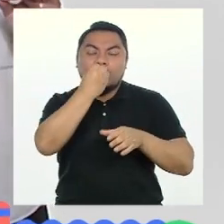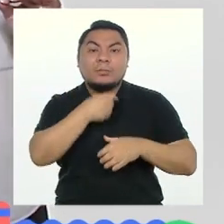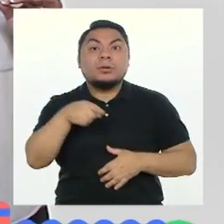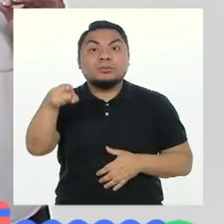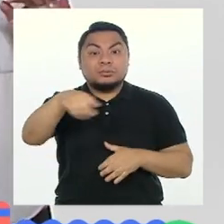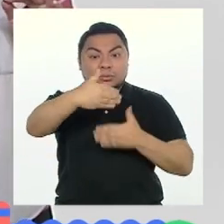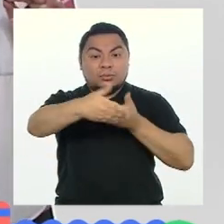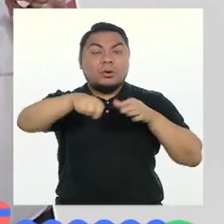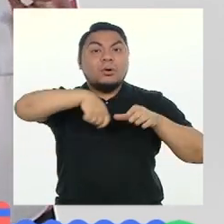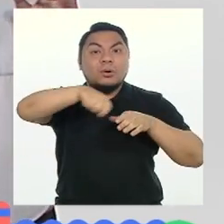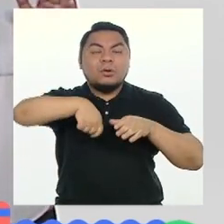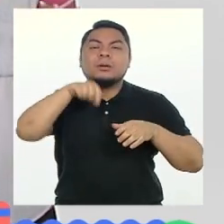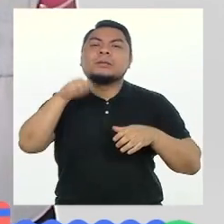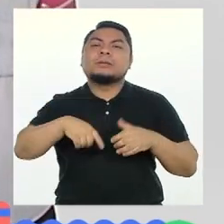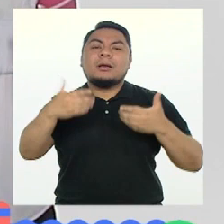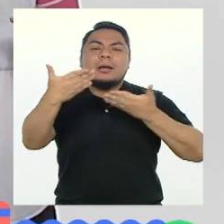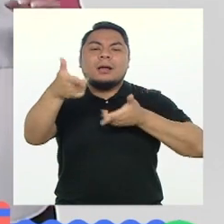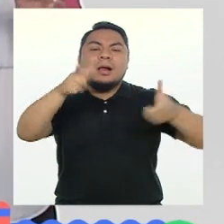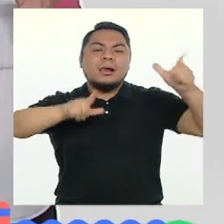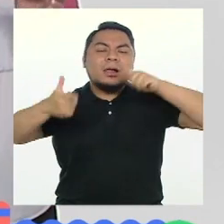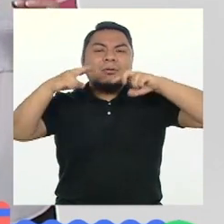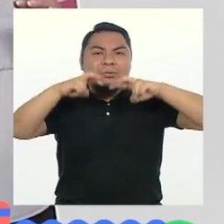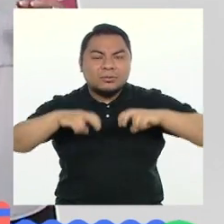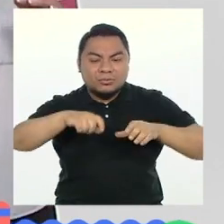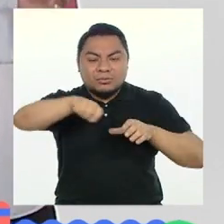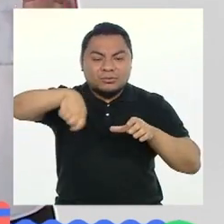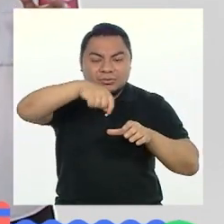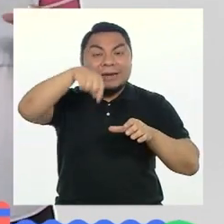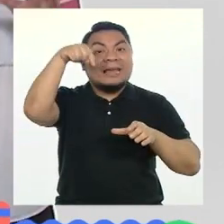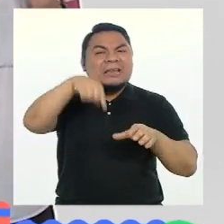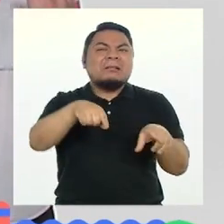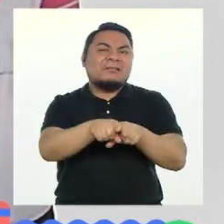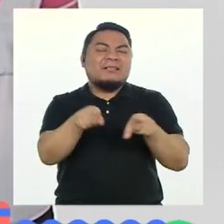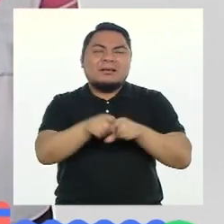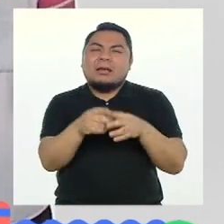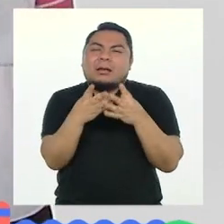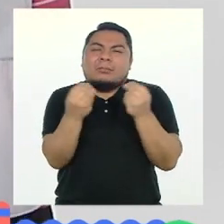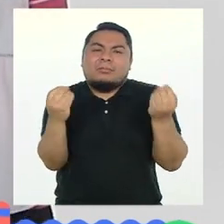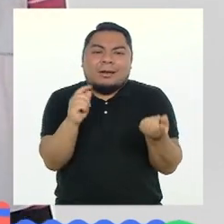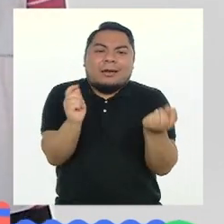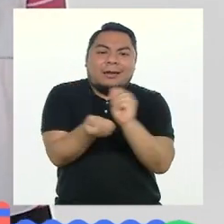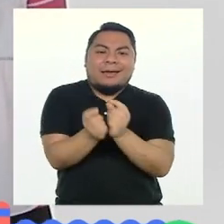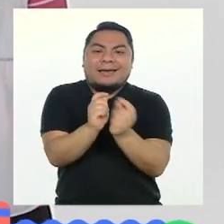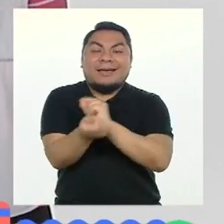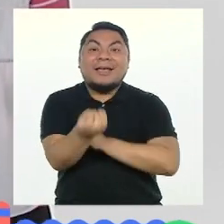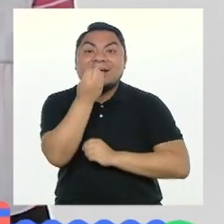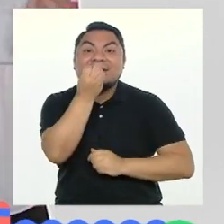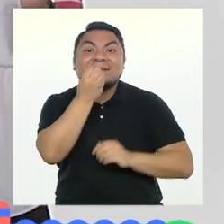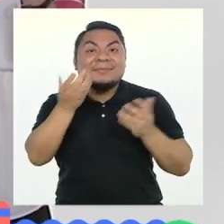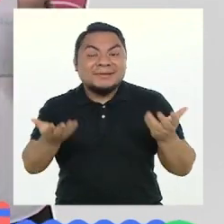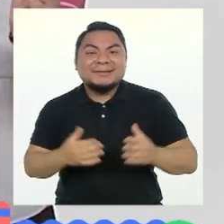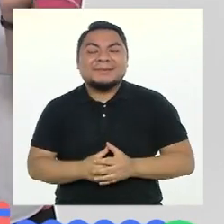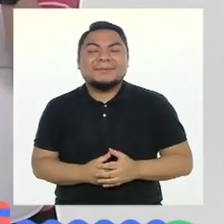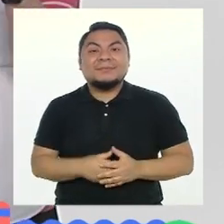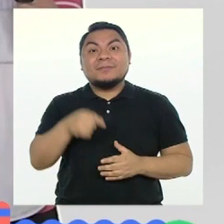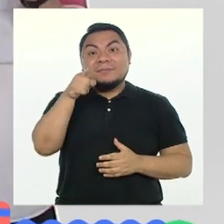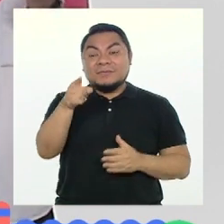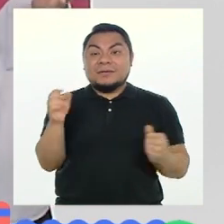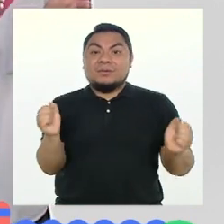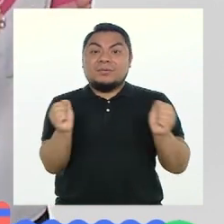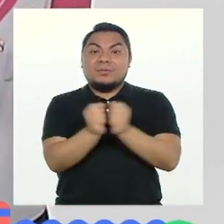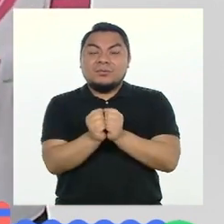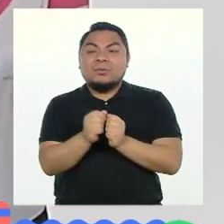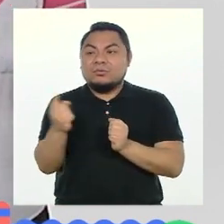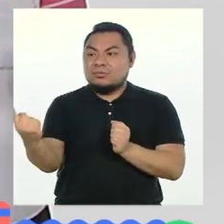La cocina es un laboratorio, es el lugar en donde se dan más cambios en los alimentos. Si unimos